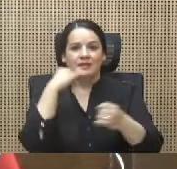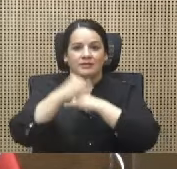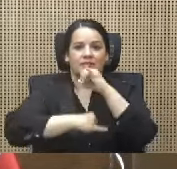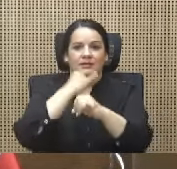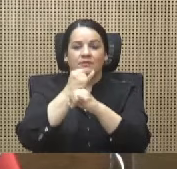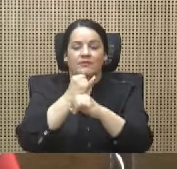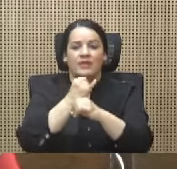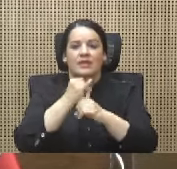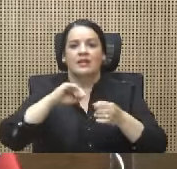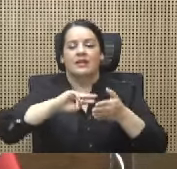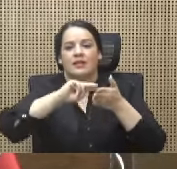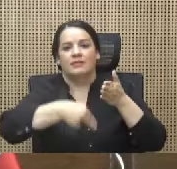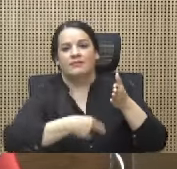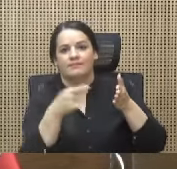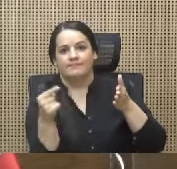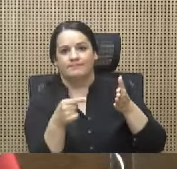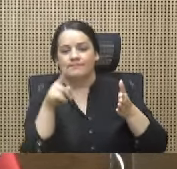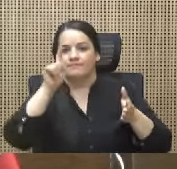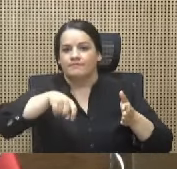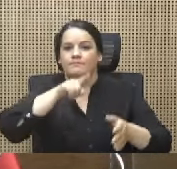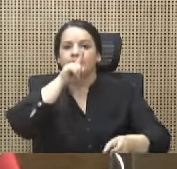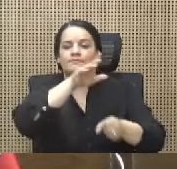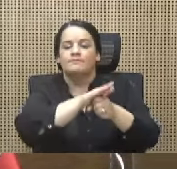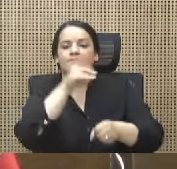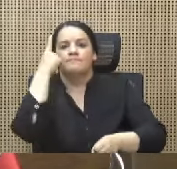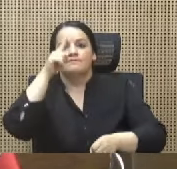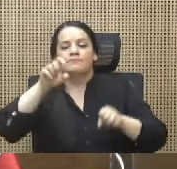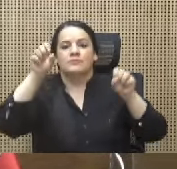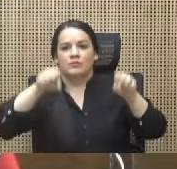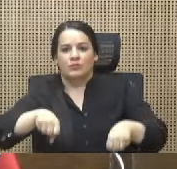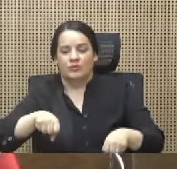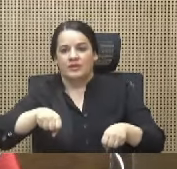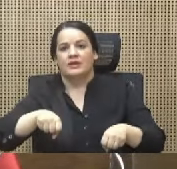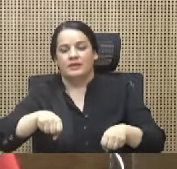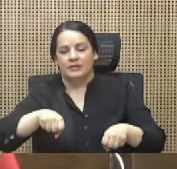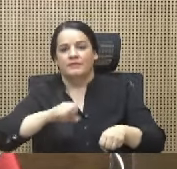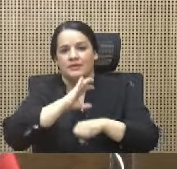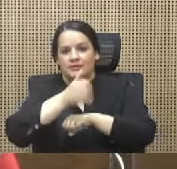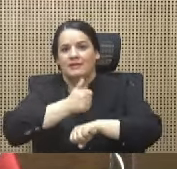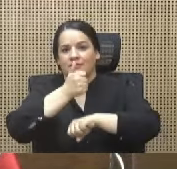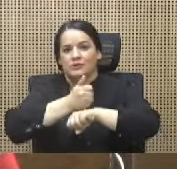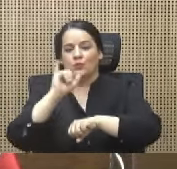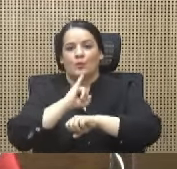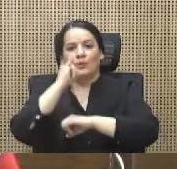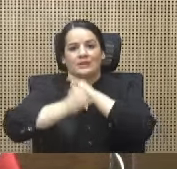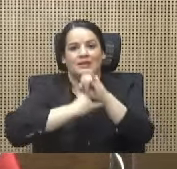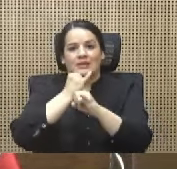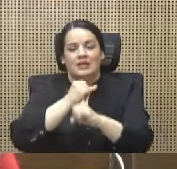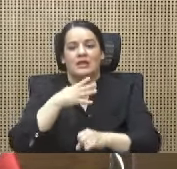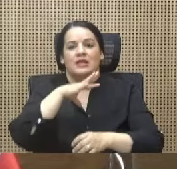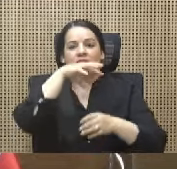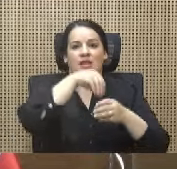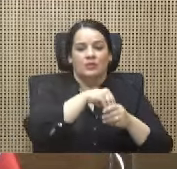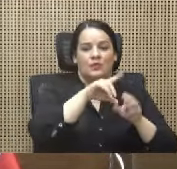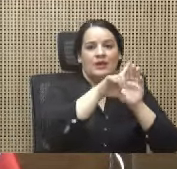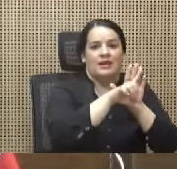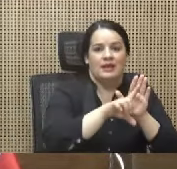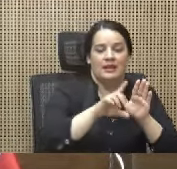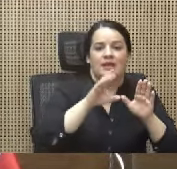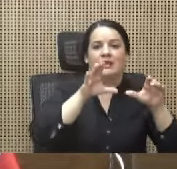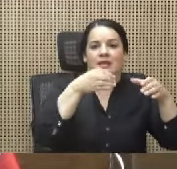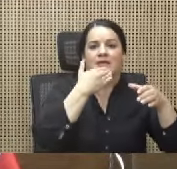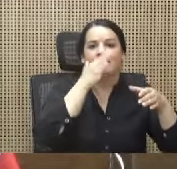convención, lo que tiene que cumplirse para considerarse transnacional. Y dentro de nuestra ley de crimen organizado, en el